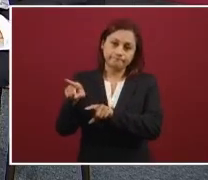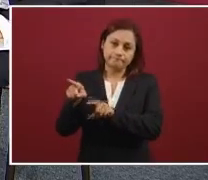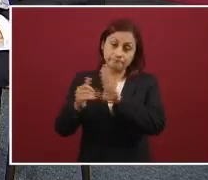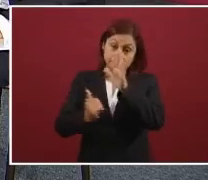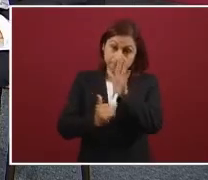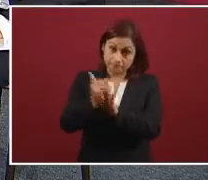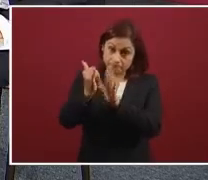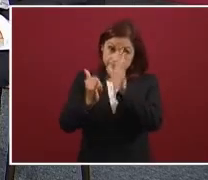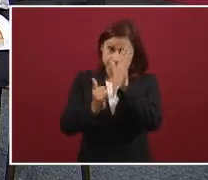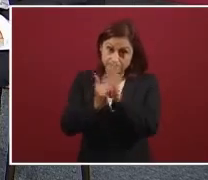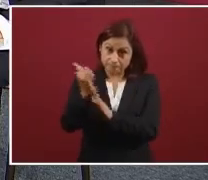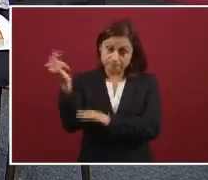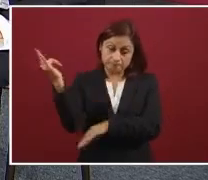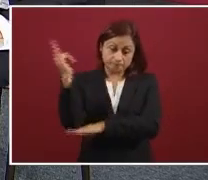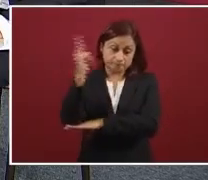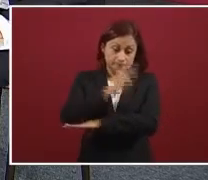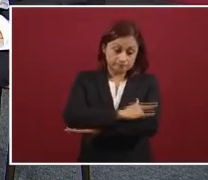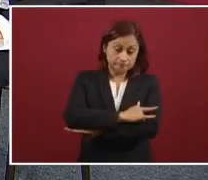Y a pesar de